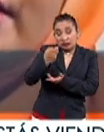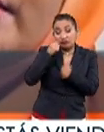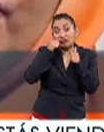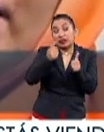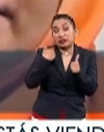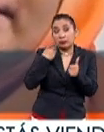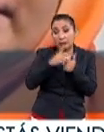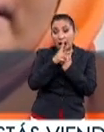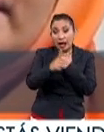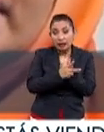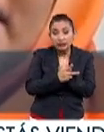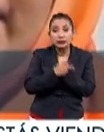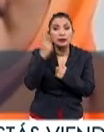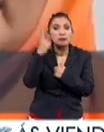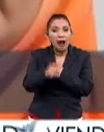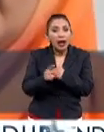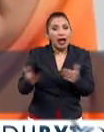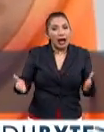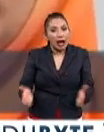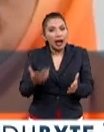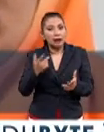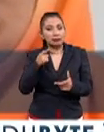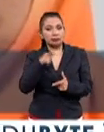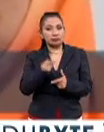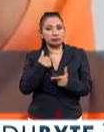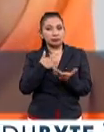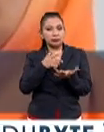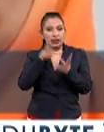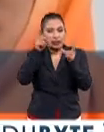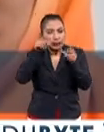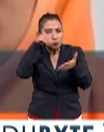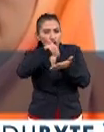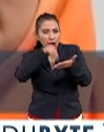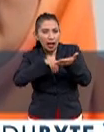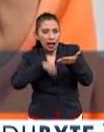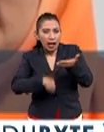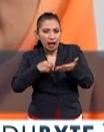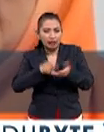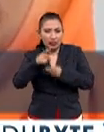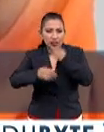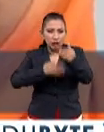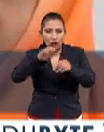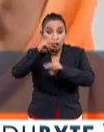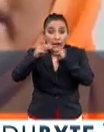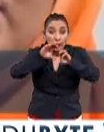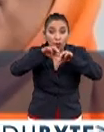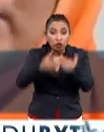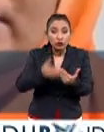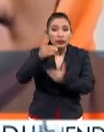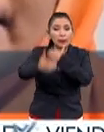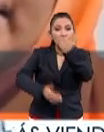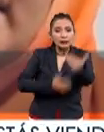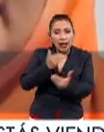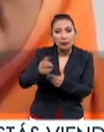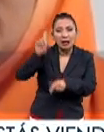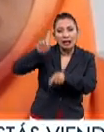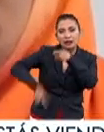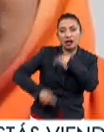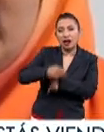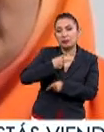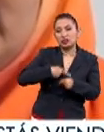another challenge for countries in galvanizing the potential of global development agendas and moving towards